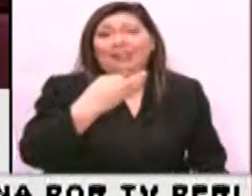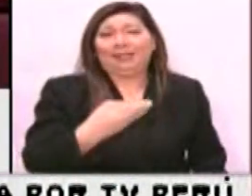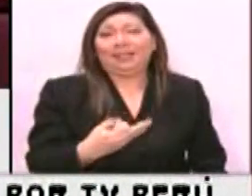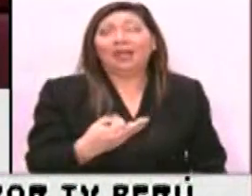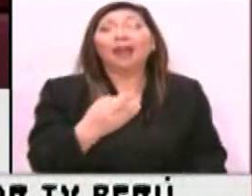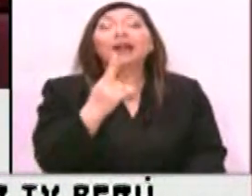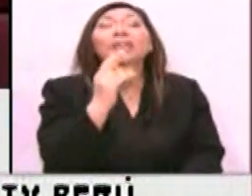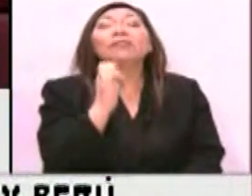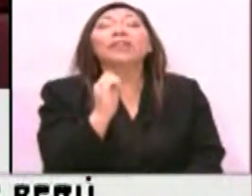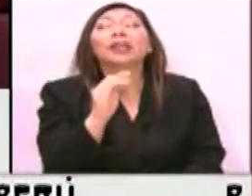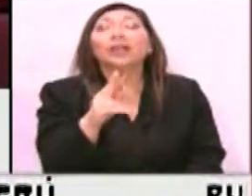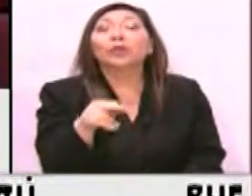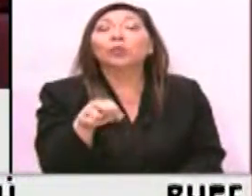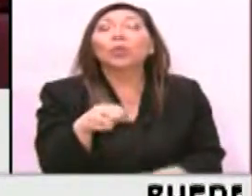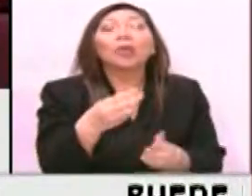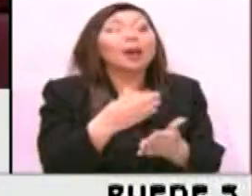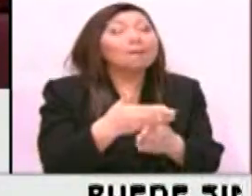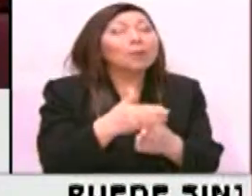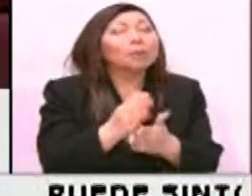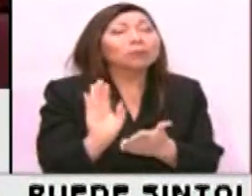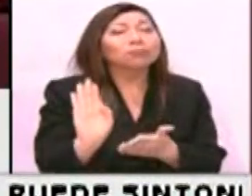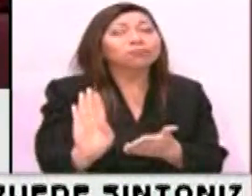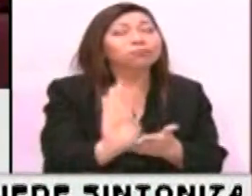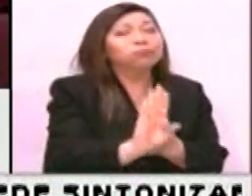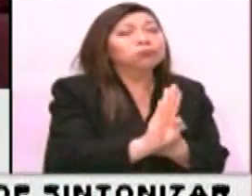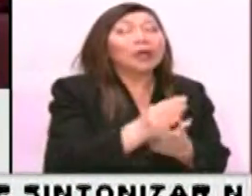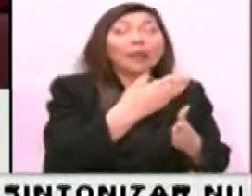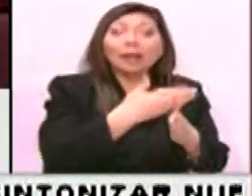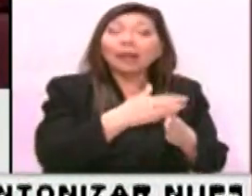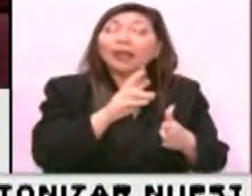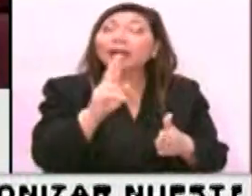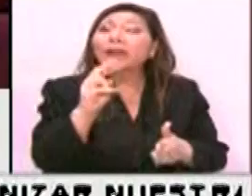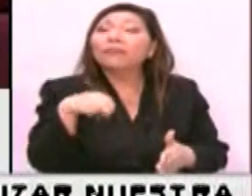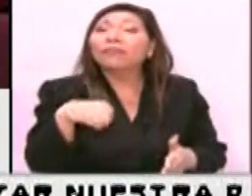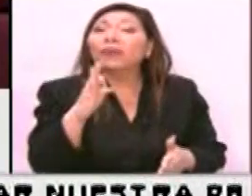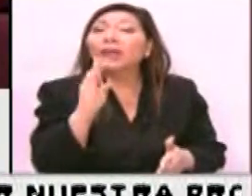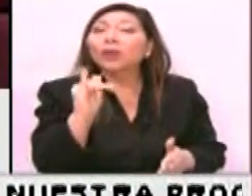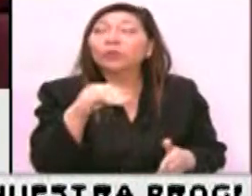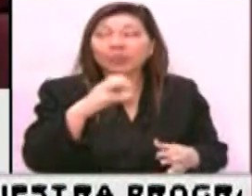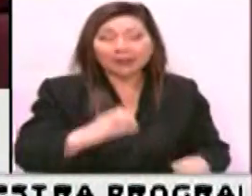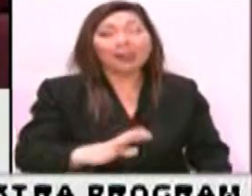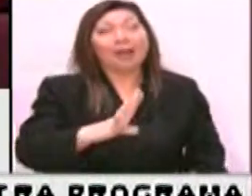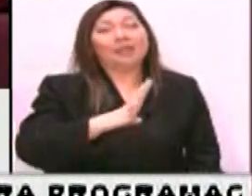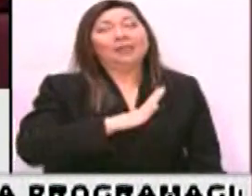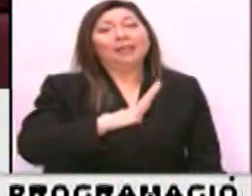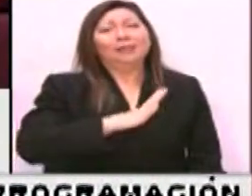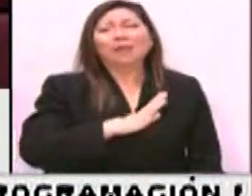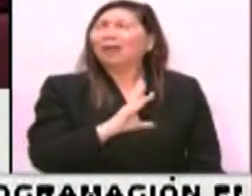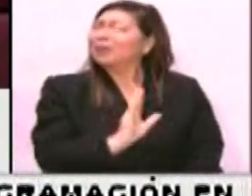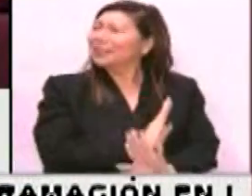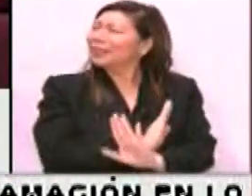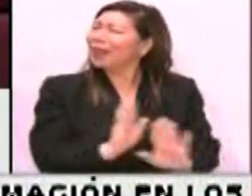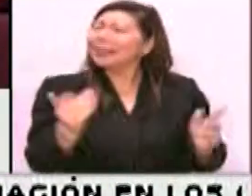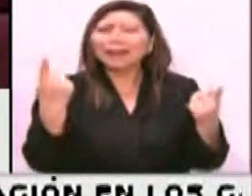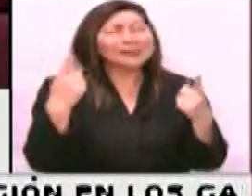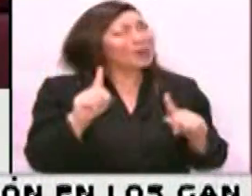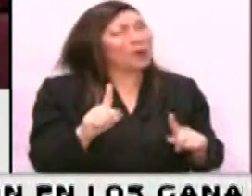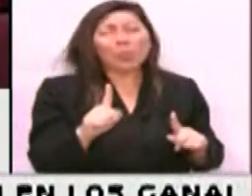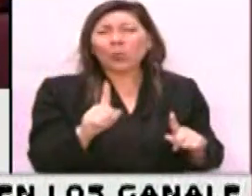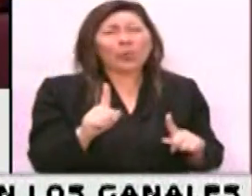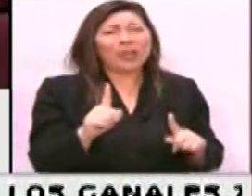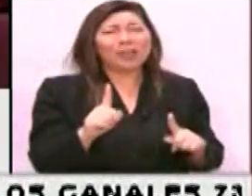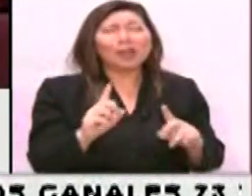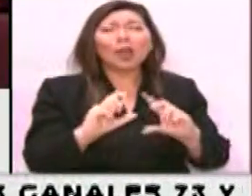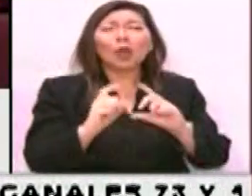el referéndum de la proporcionalidad, el referéndum de la decencia. Ya nadie se acuerda de